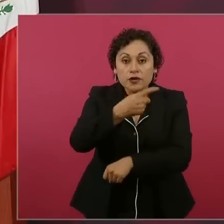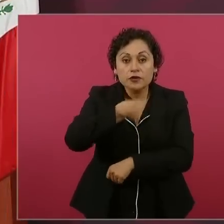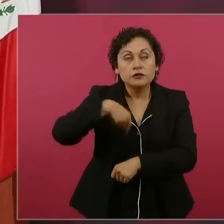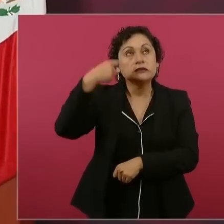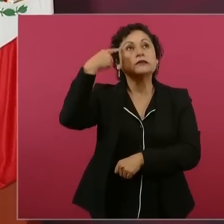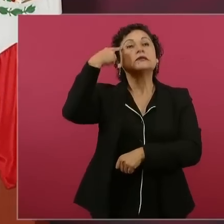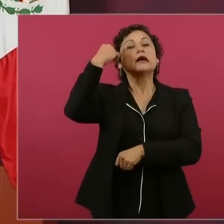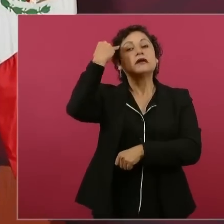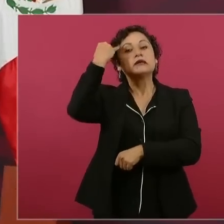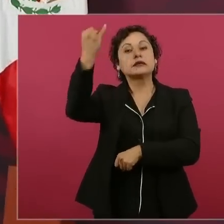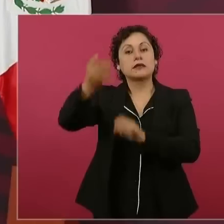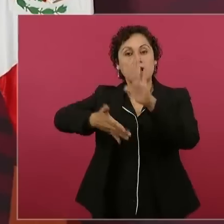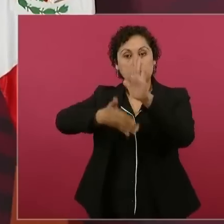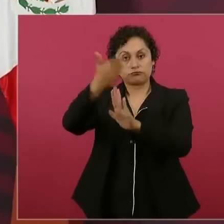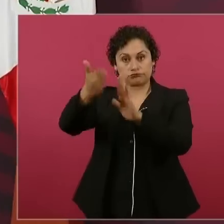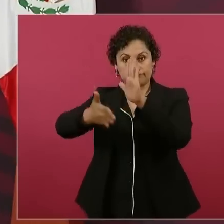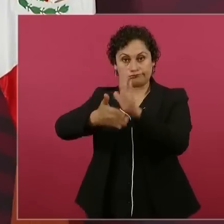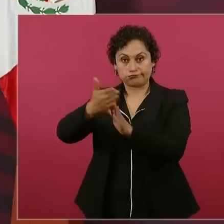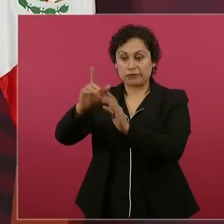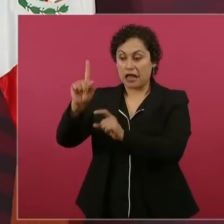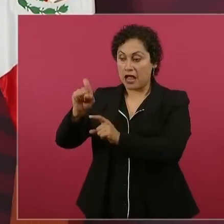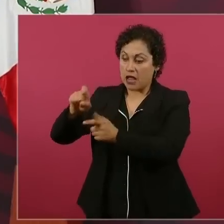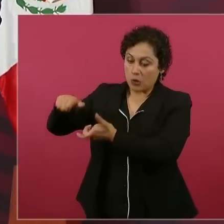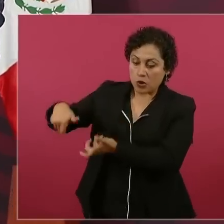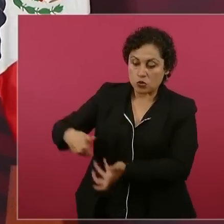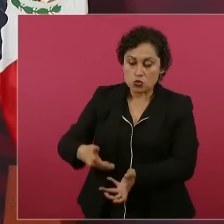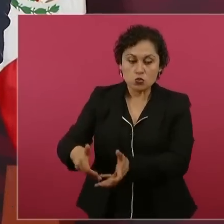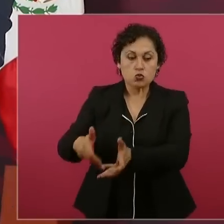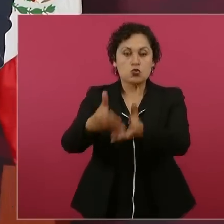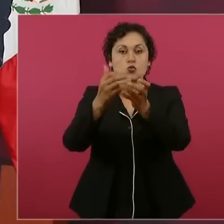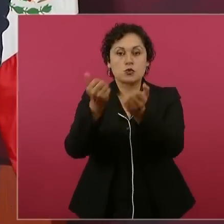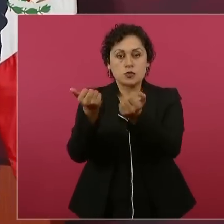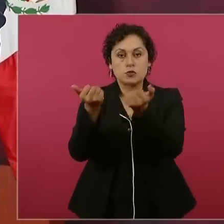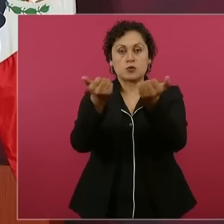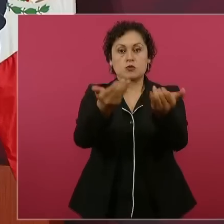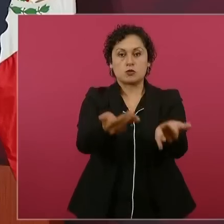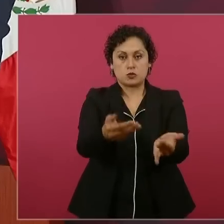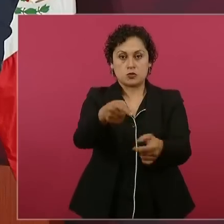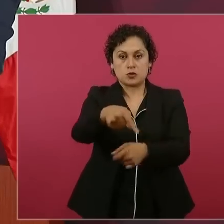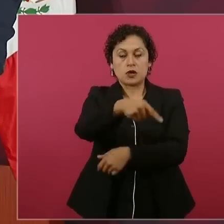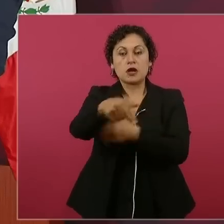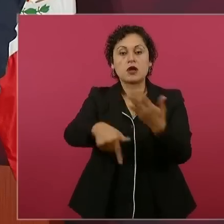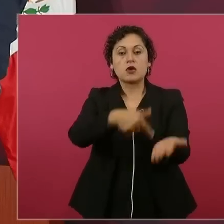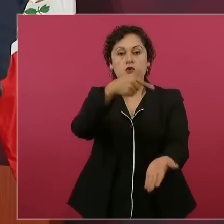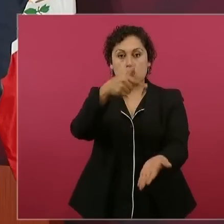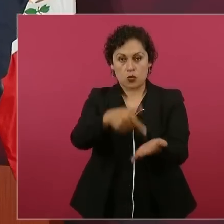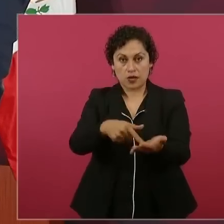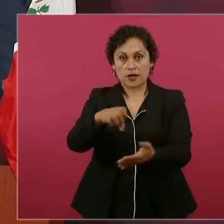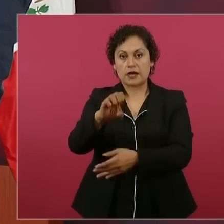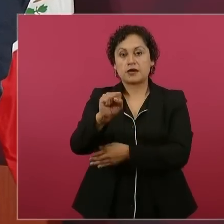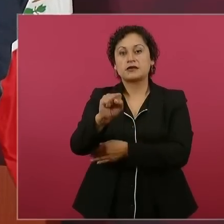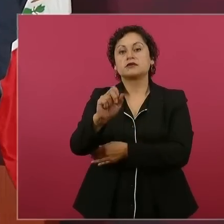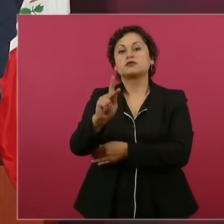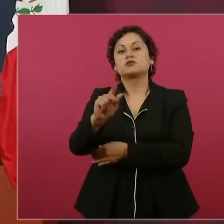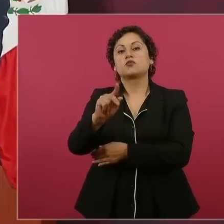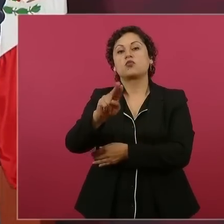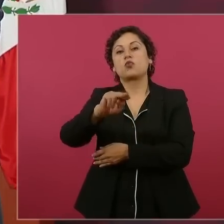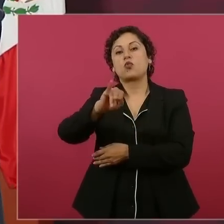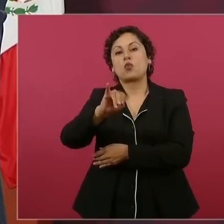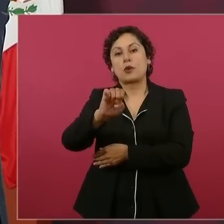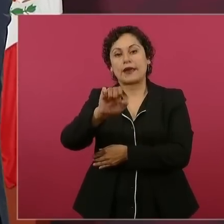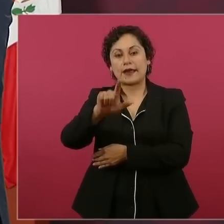de Escárcega a Calakmul para que no les falte agua, lo que es Espujil.